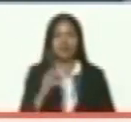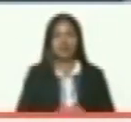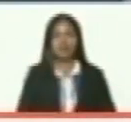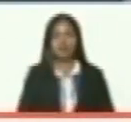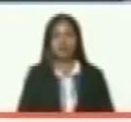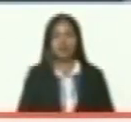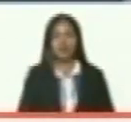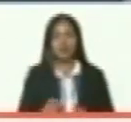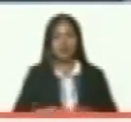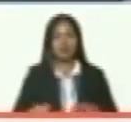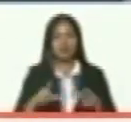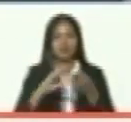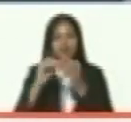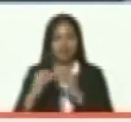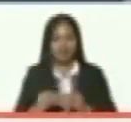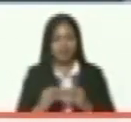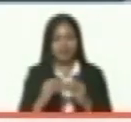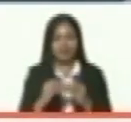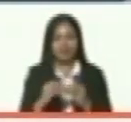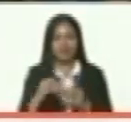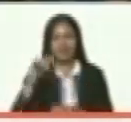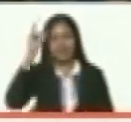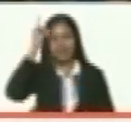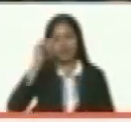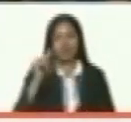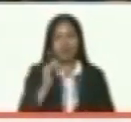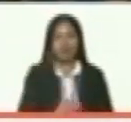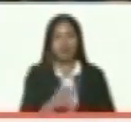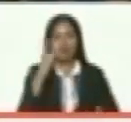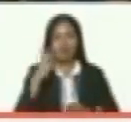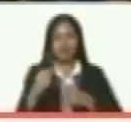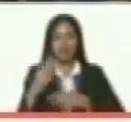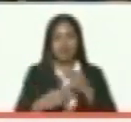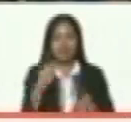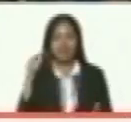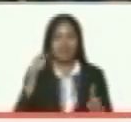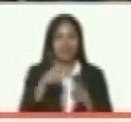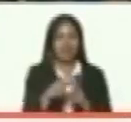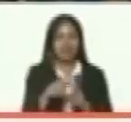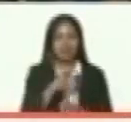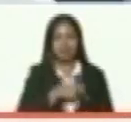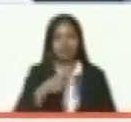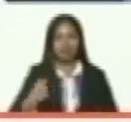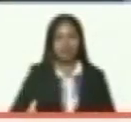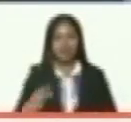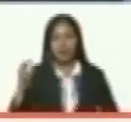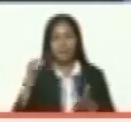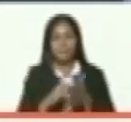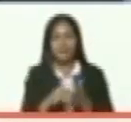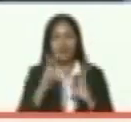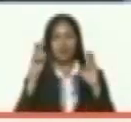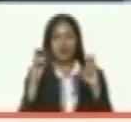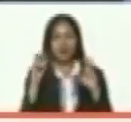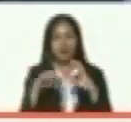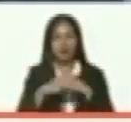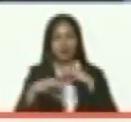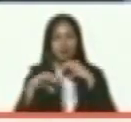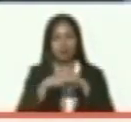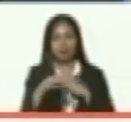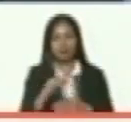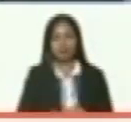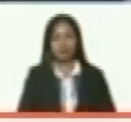de autobuses modernas que tenemos en Yaracuy. Y la otra mitad las vamos a traer directo de la China. 2.000 nuevos autobuses. Y